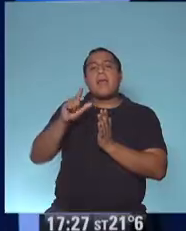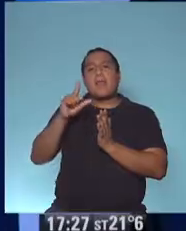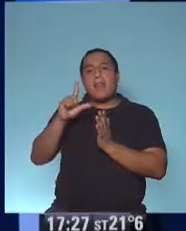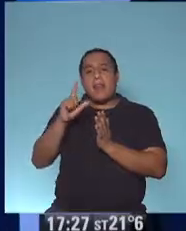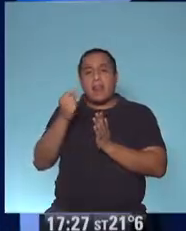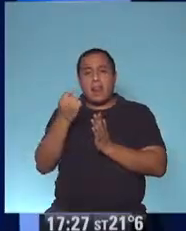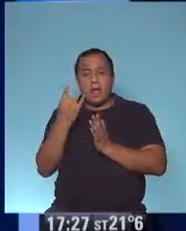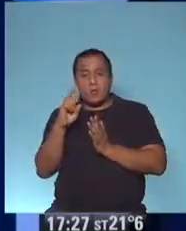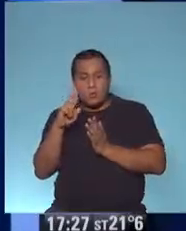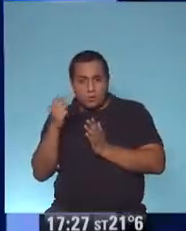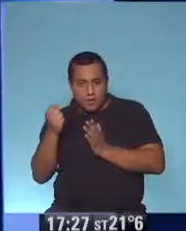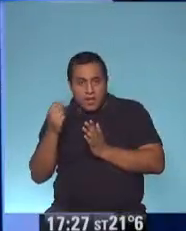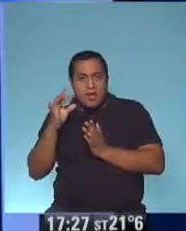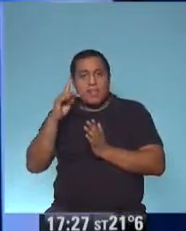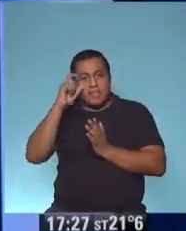Betat.